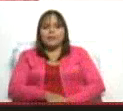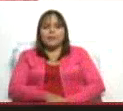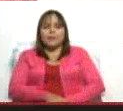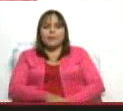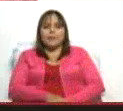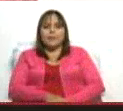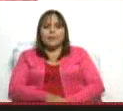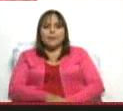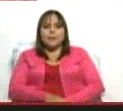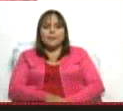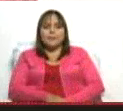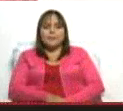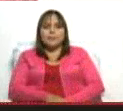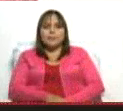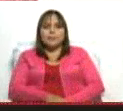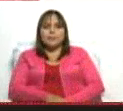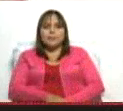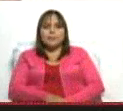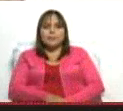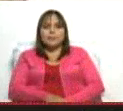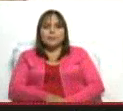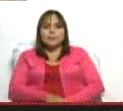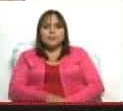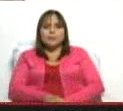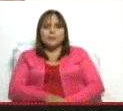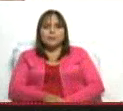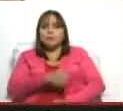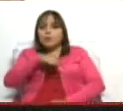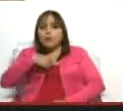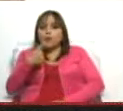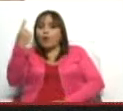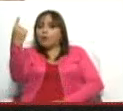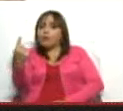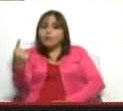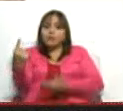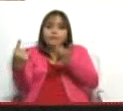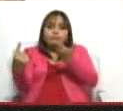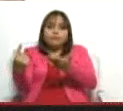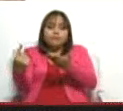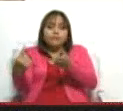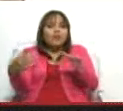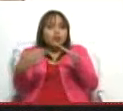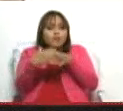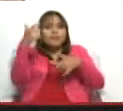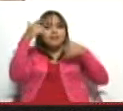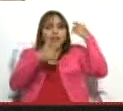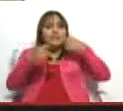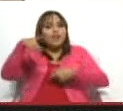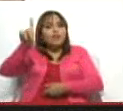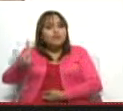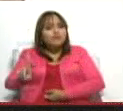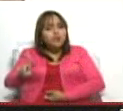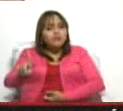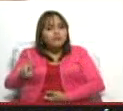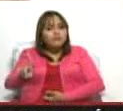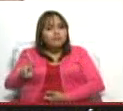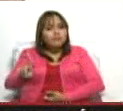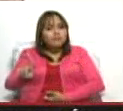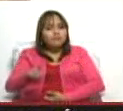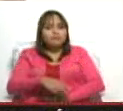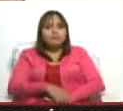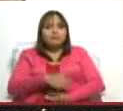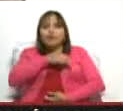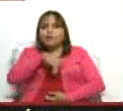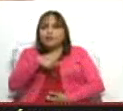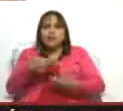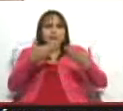legalmente para ir. Nosotros tenemos uno solo, el chavismo, que estudiamos así